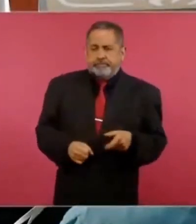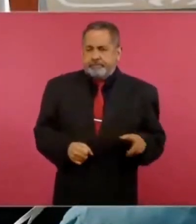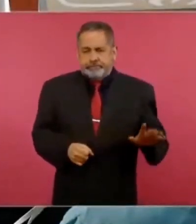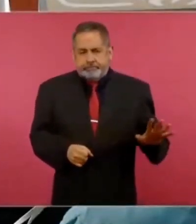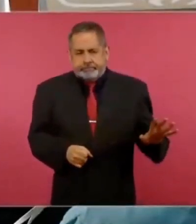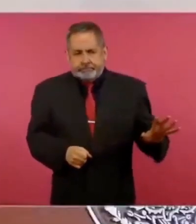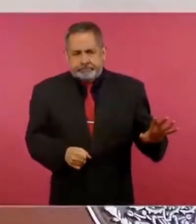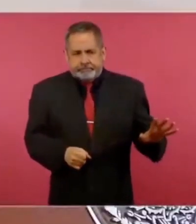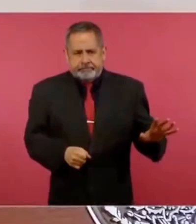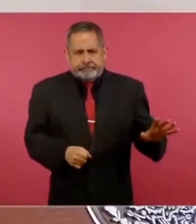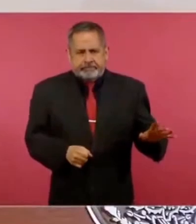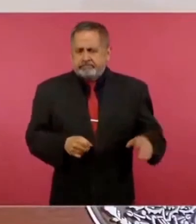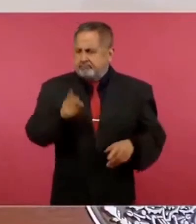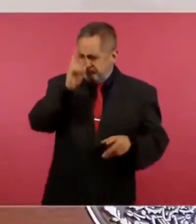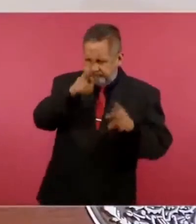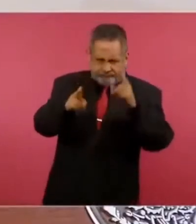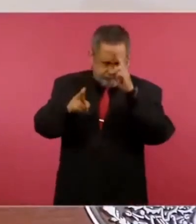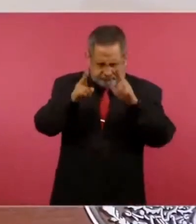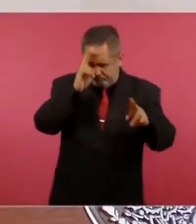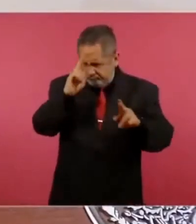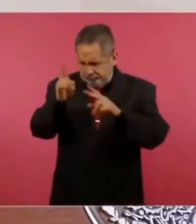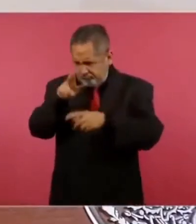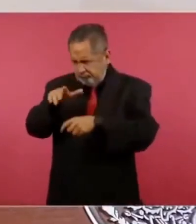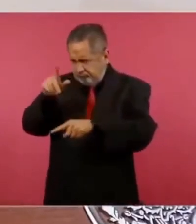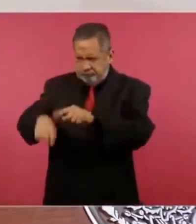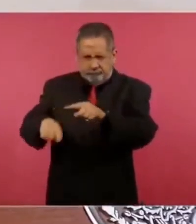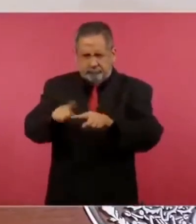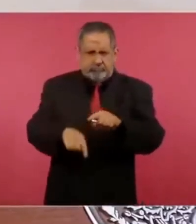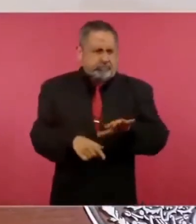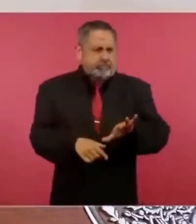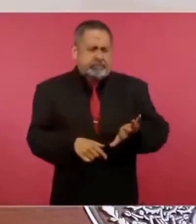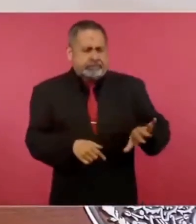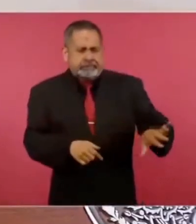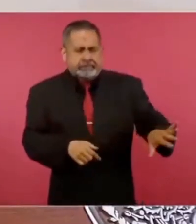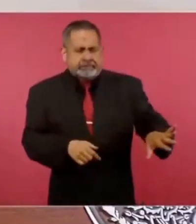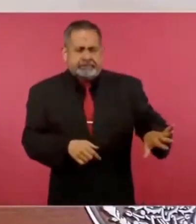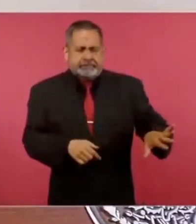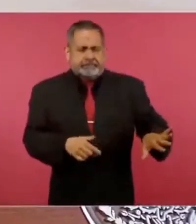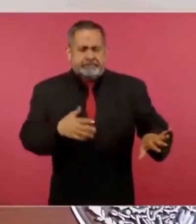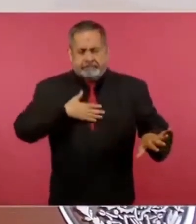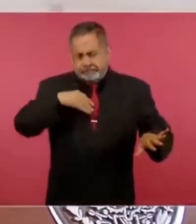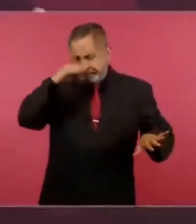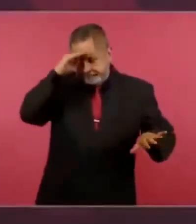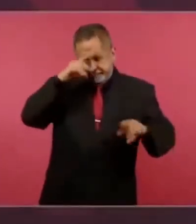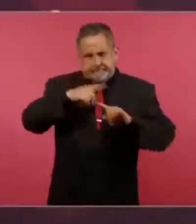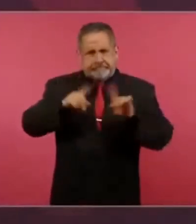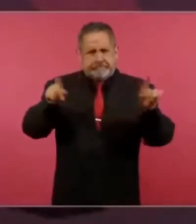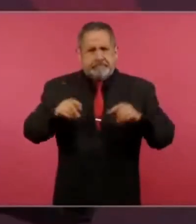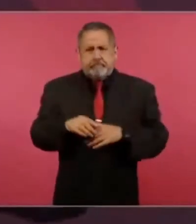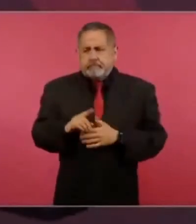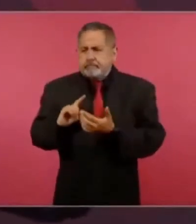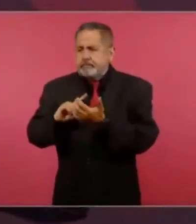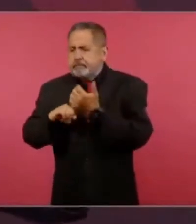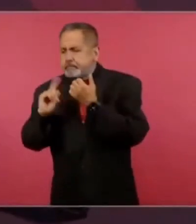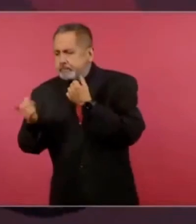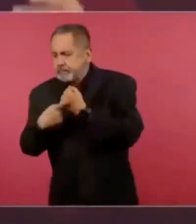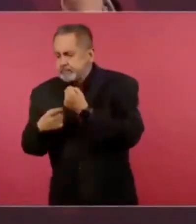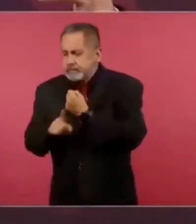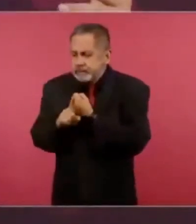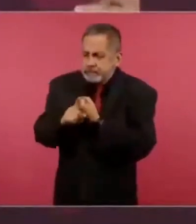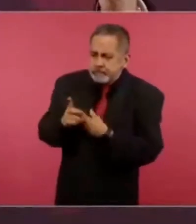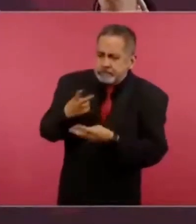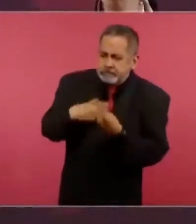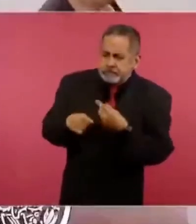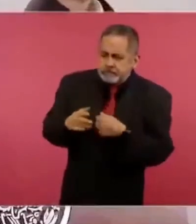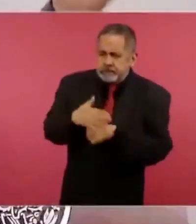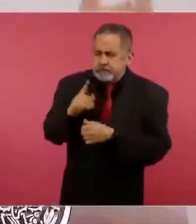con medidas coercitivas. Y nosotros pensamos de otra forma, estamos atendiendo las causas. Y eso, como